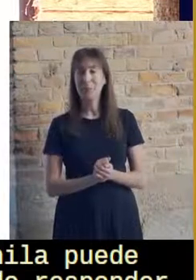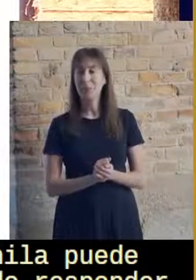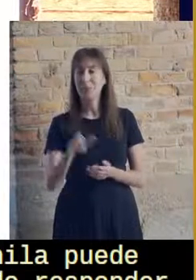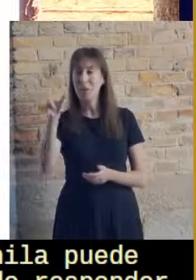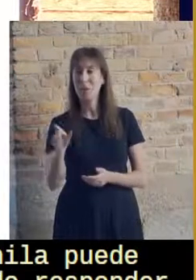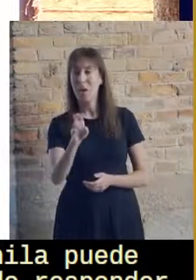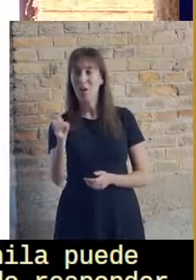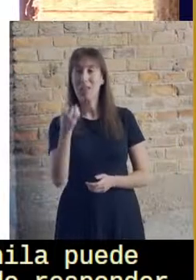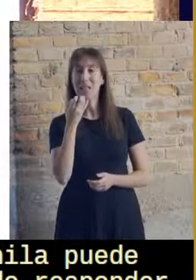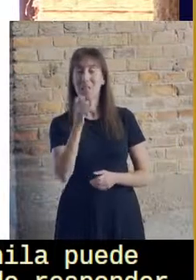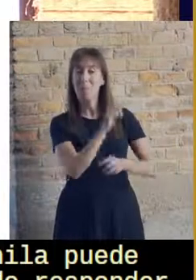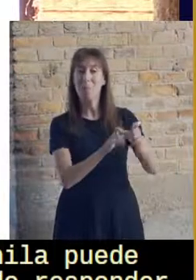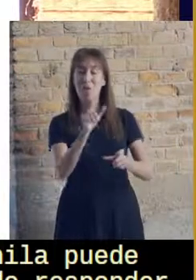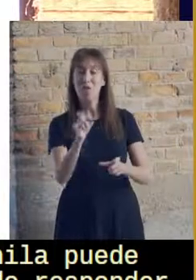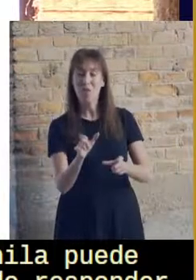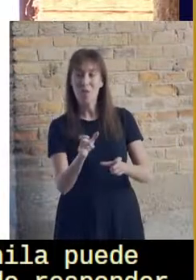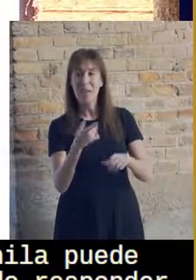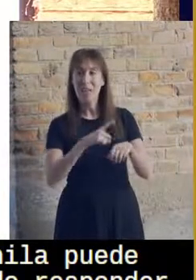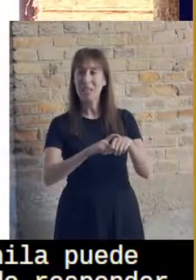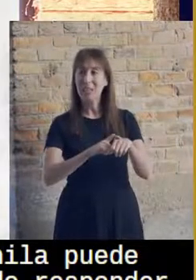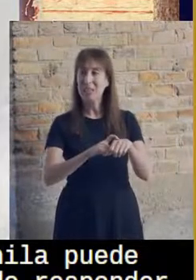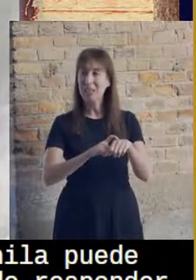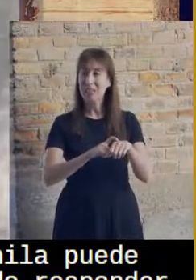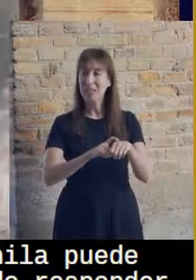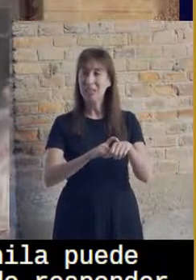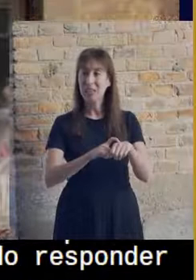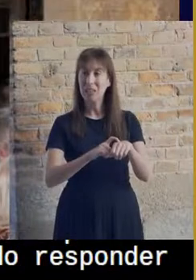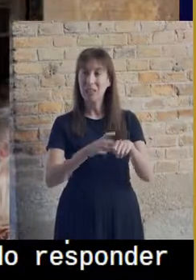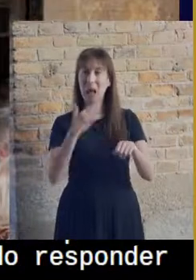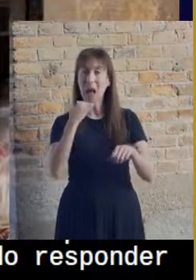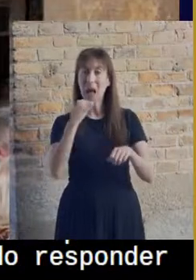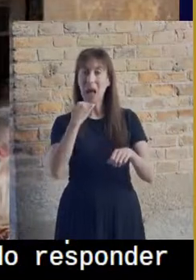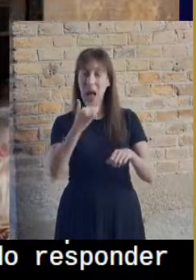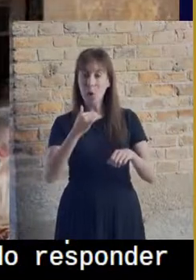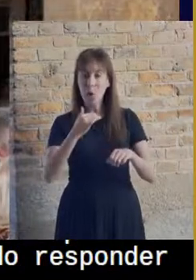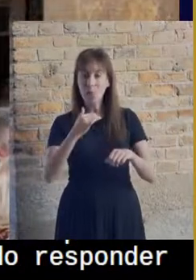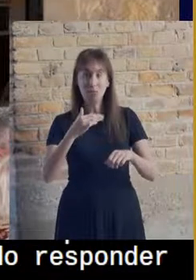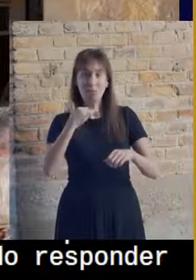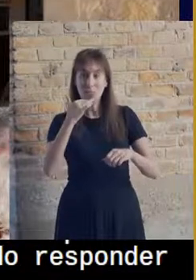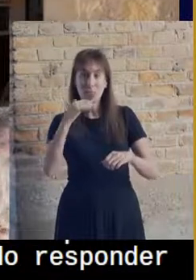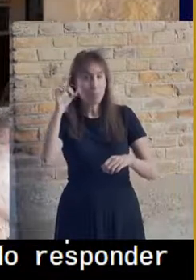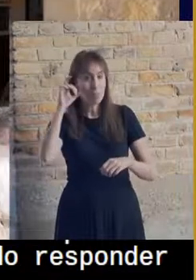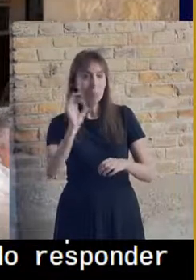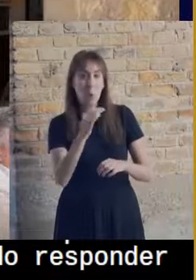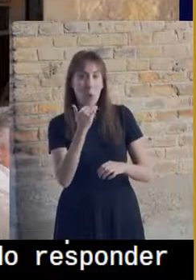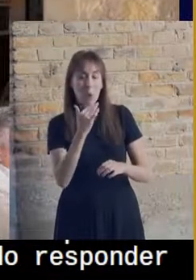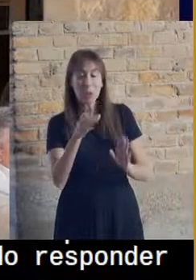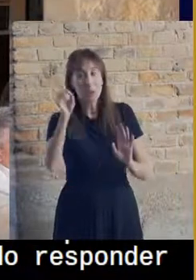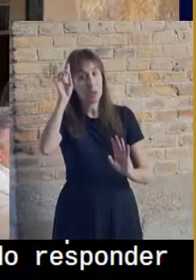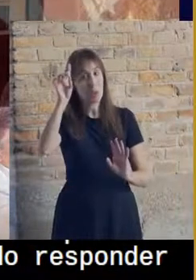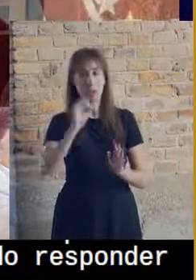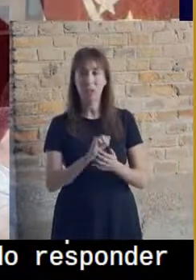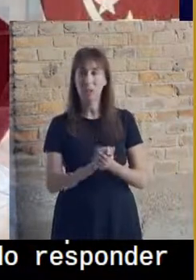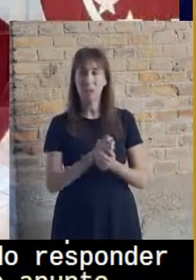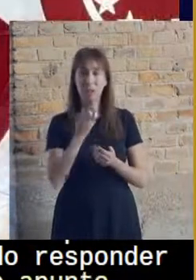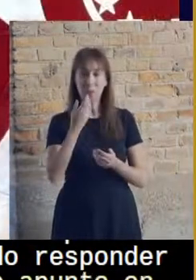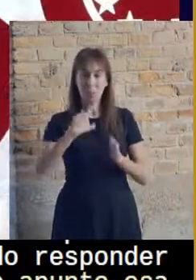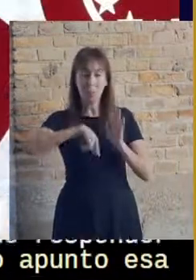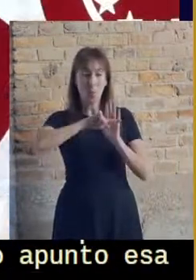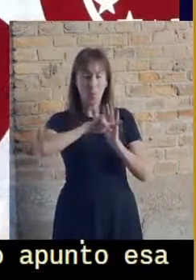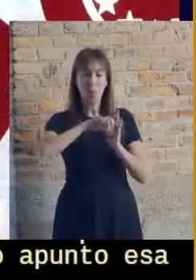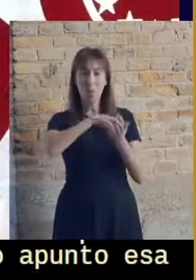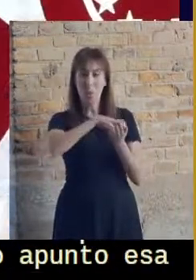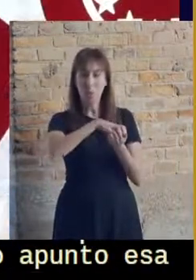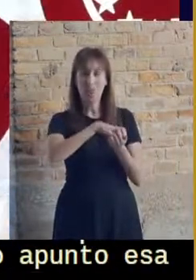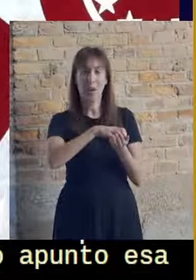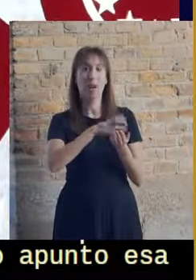las personas que tienen algún tipo de algún tipo de aparato No lo sé tampoco no lo sé ya me apunto esa duda porque